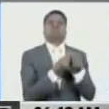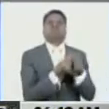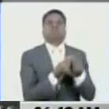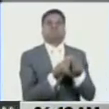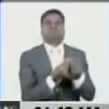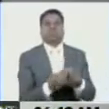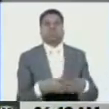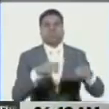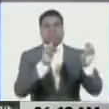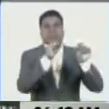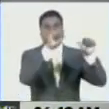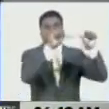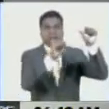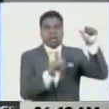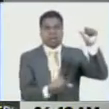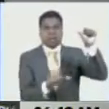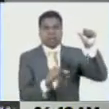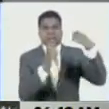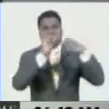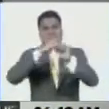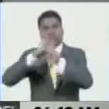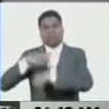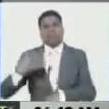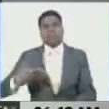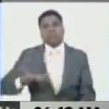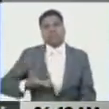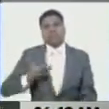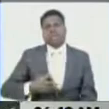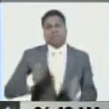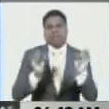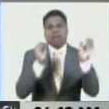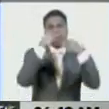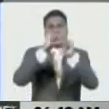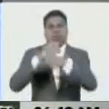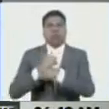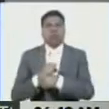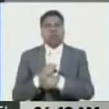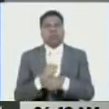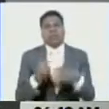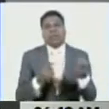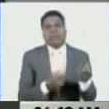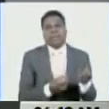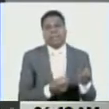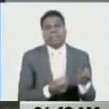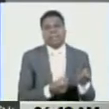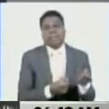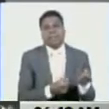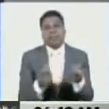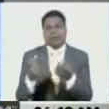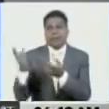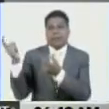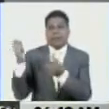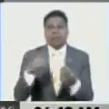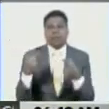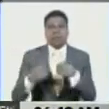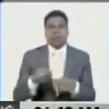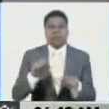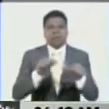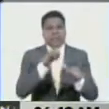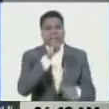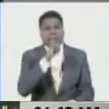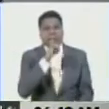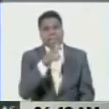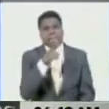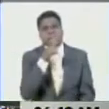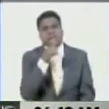habla de la agenda económica bolivariana y un motor importantísimo que es el motor exportador para no seguir dependiendo netamente de la renta petrolera. Le dejamos esta pregunta al aire con relación a